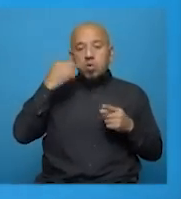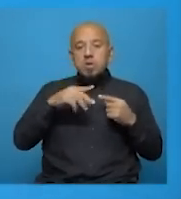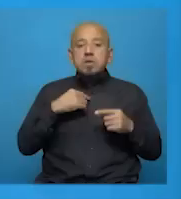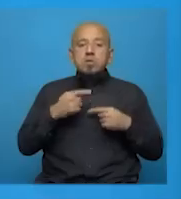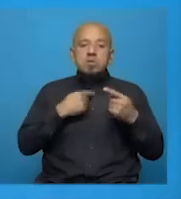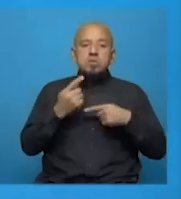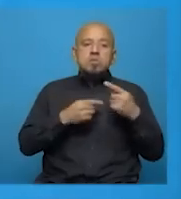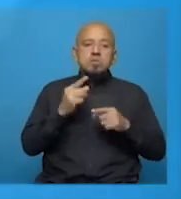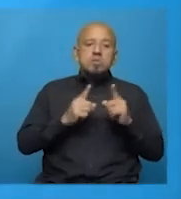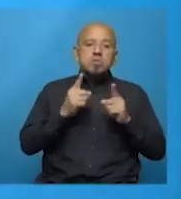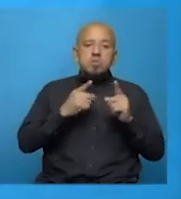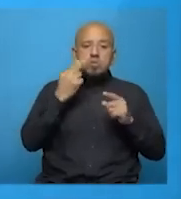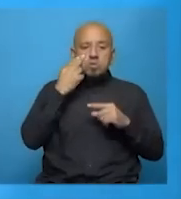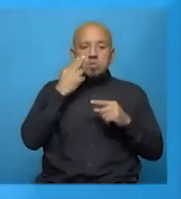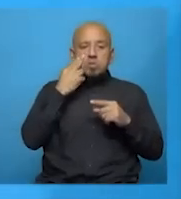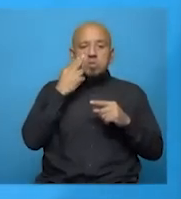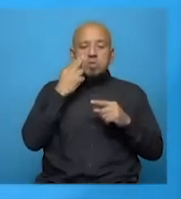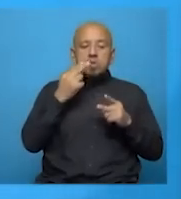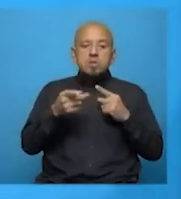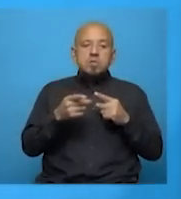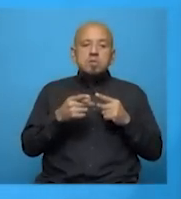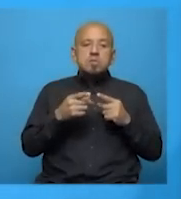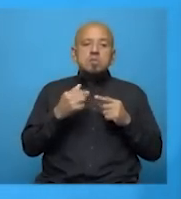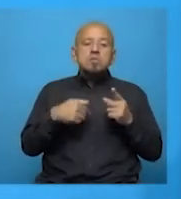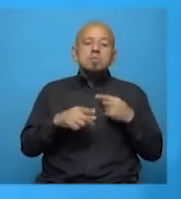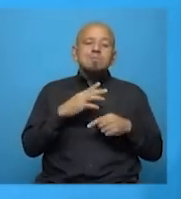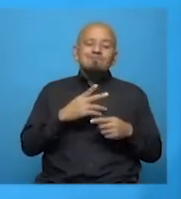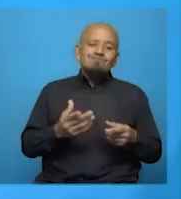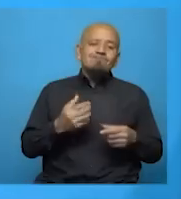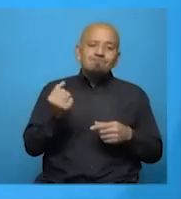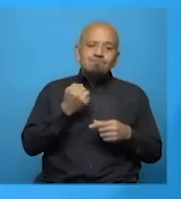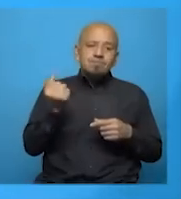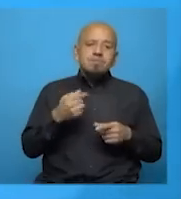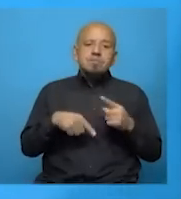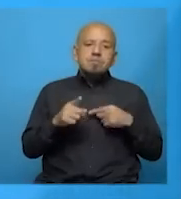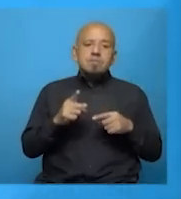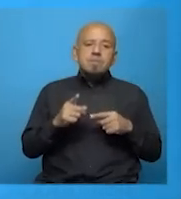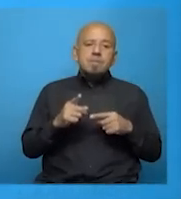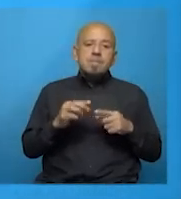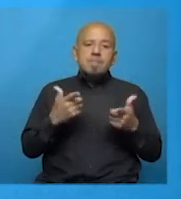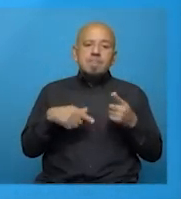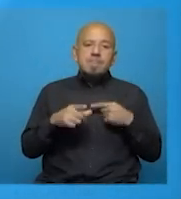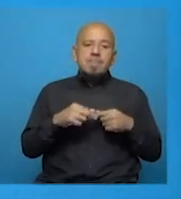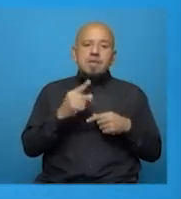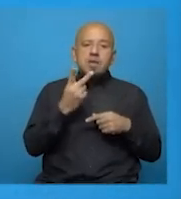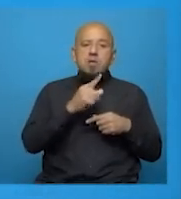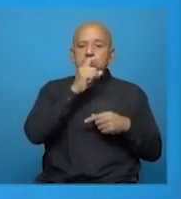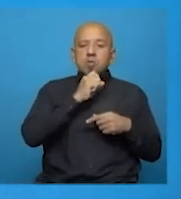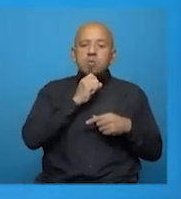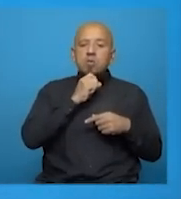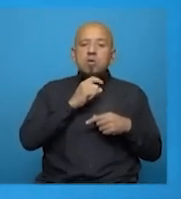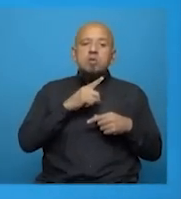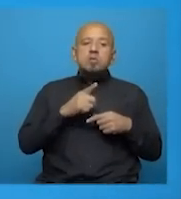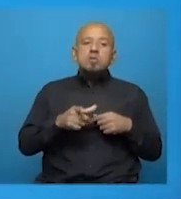sigue teniendo algunos problemas muy, muy, muy angustiantes que no estuvieron presentes el 2 de marzo, como